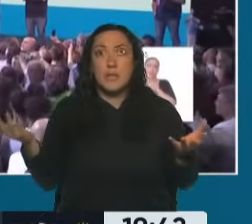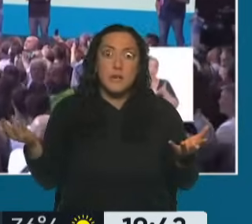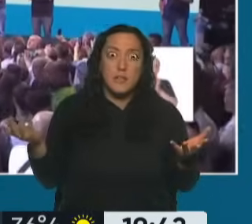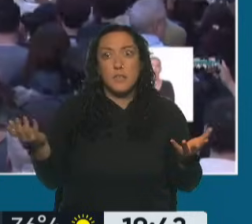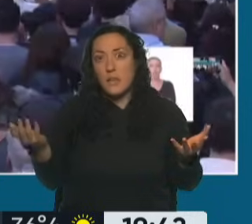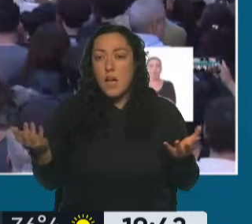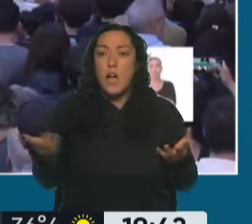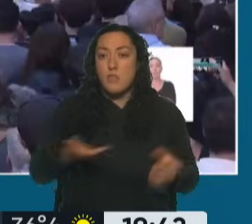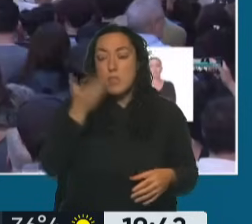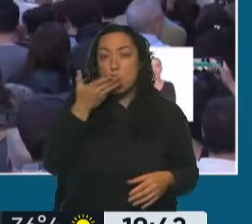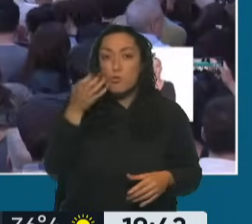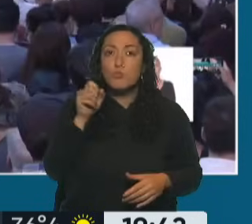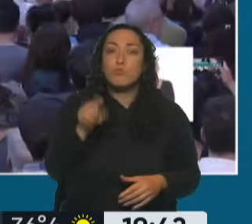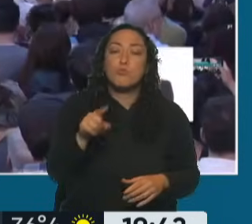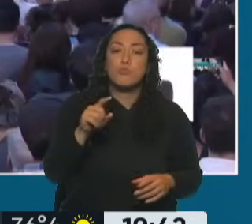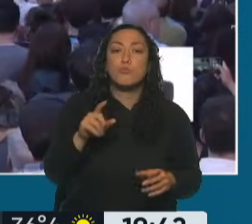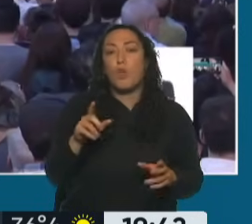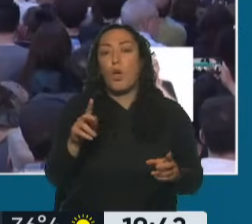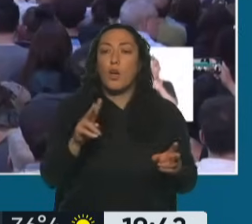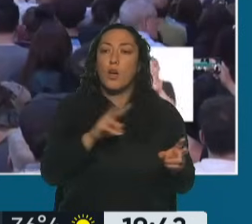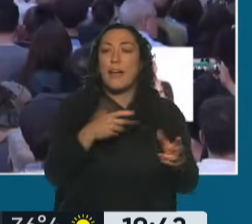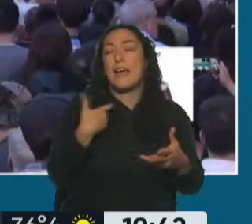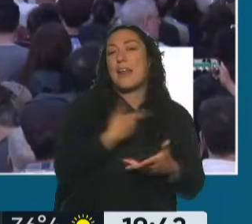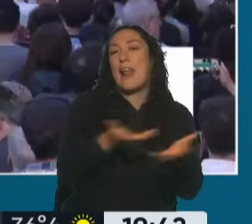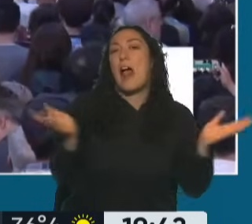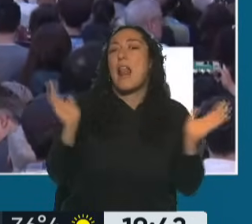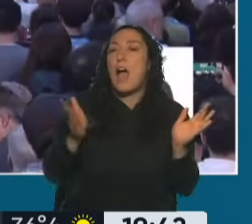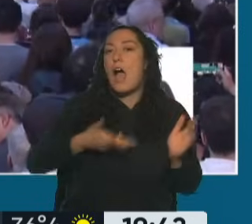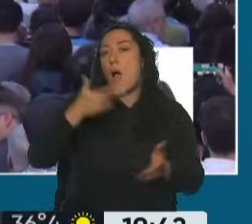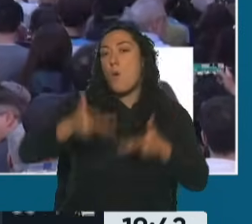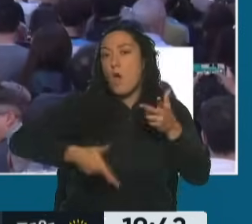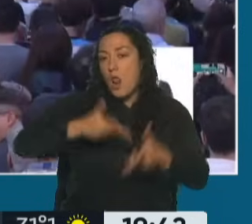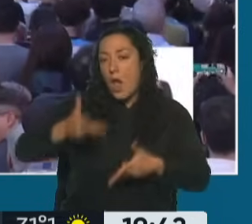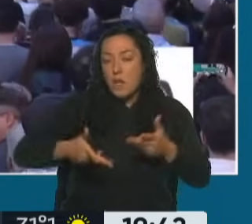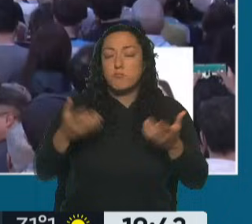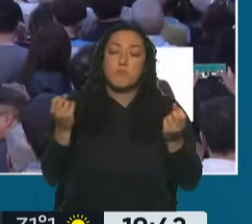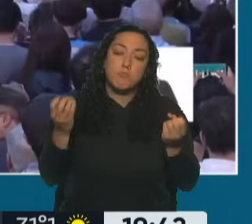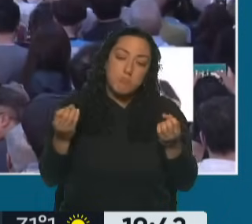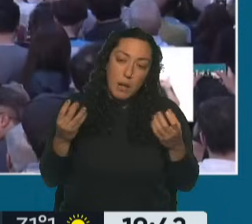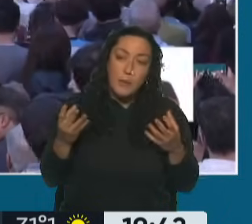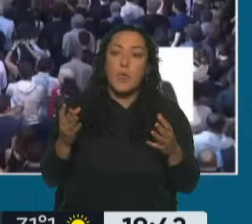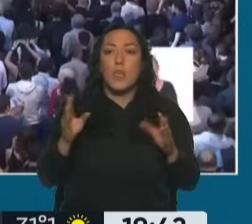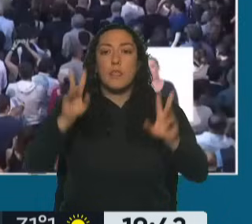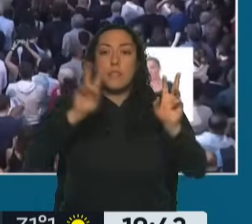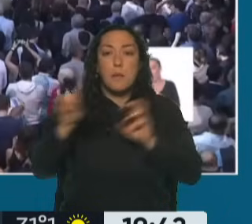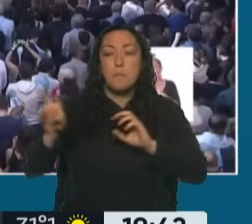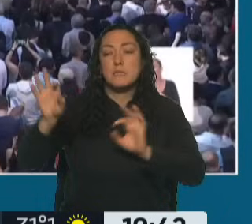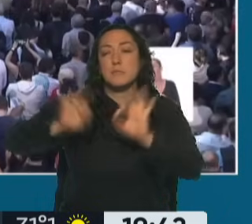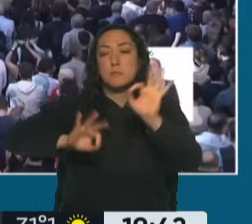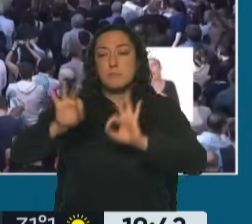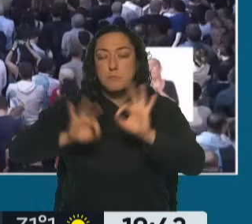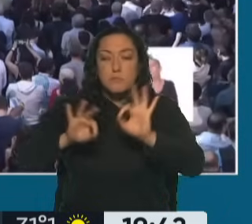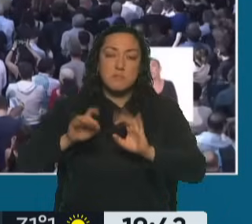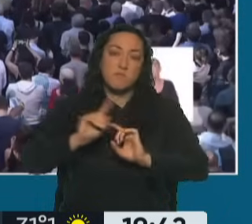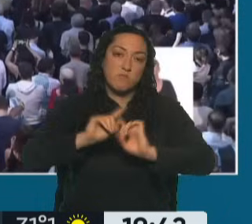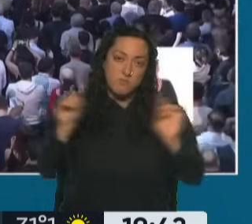un discurso donde abordó un poco de generalidades, que está bien, sin entrar en temas específicos, y por